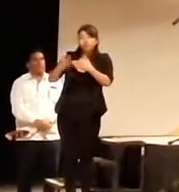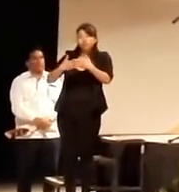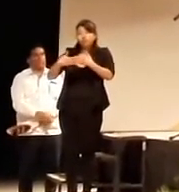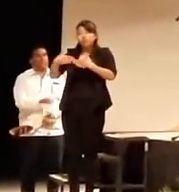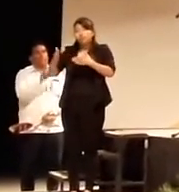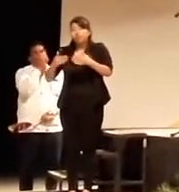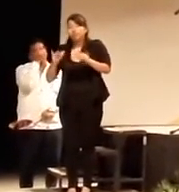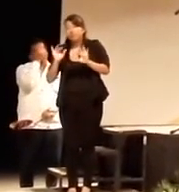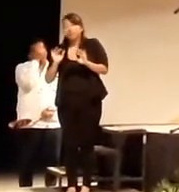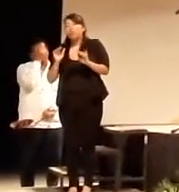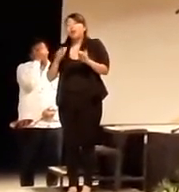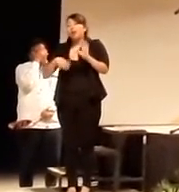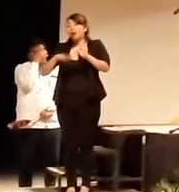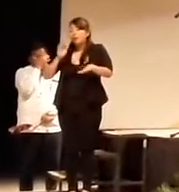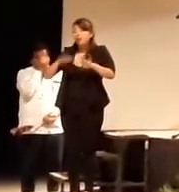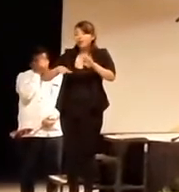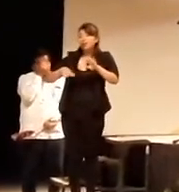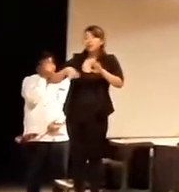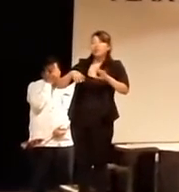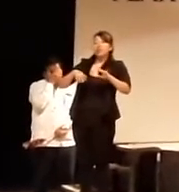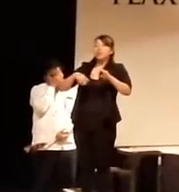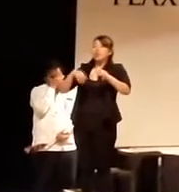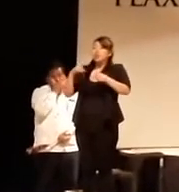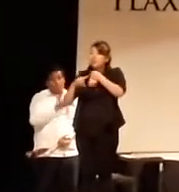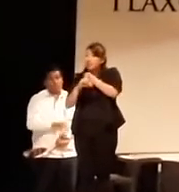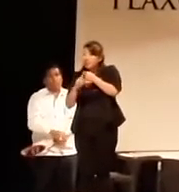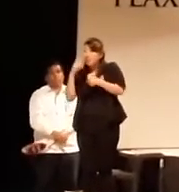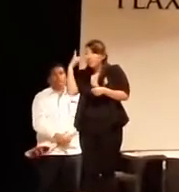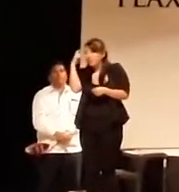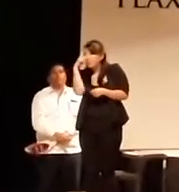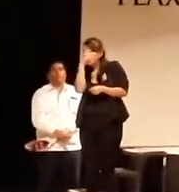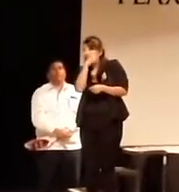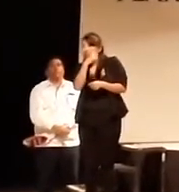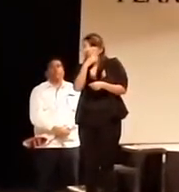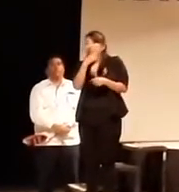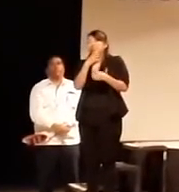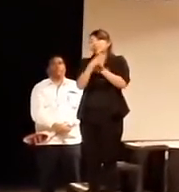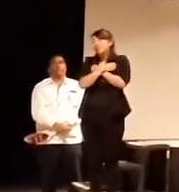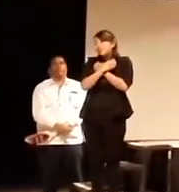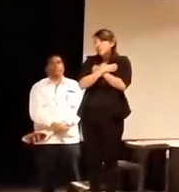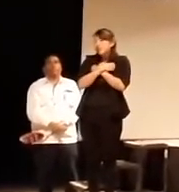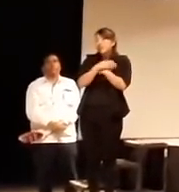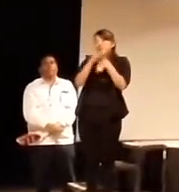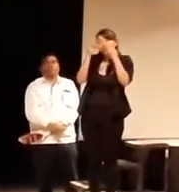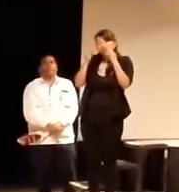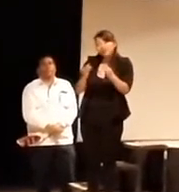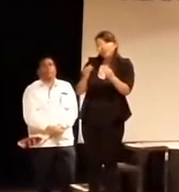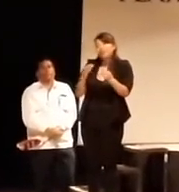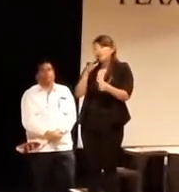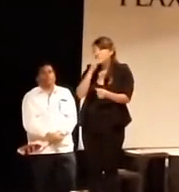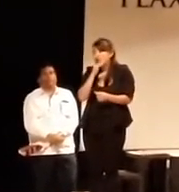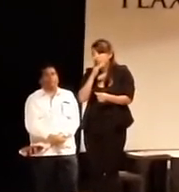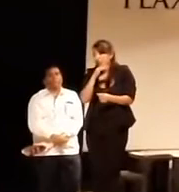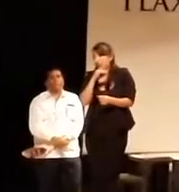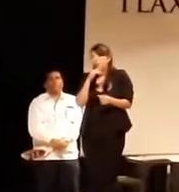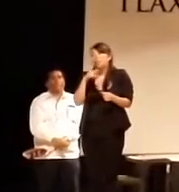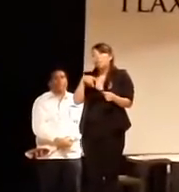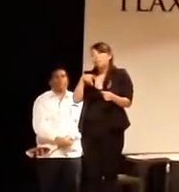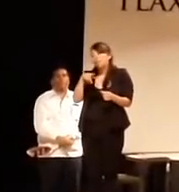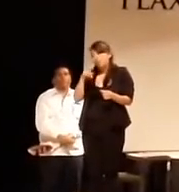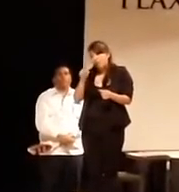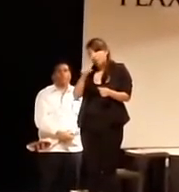todo han impedido pensar nuestro sistema educativo como una totalidad interconectada en muchos